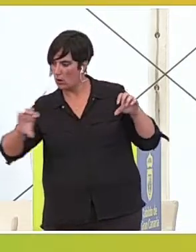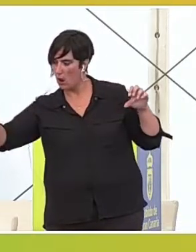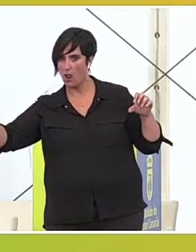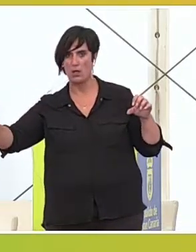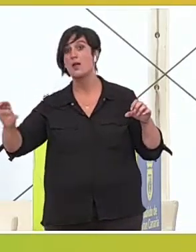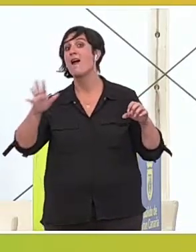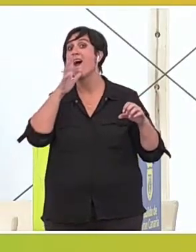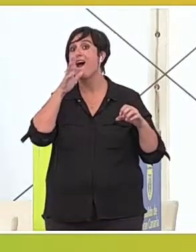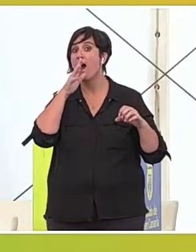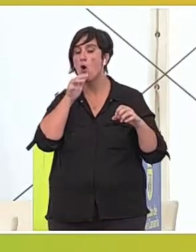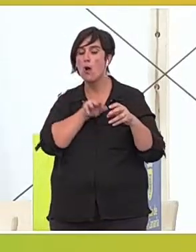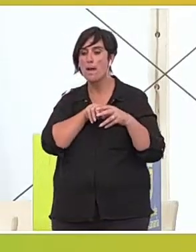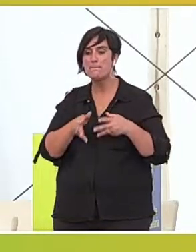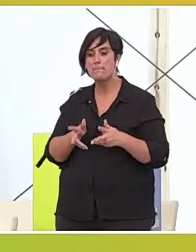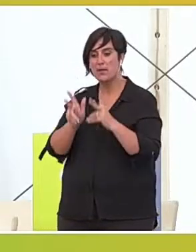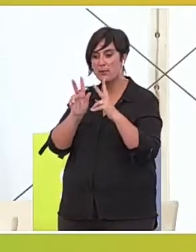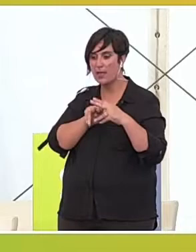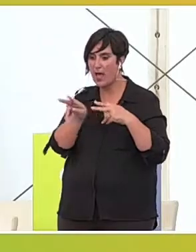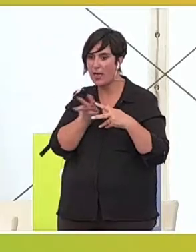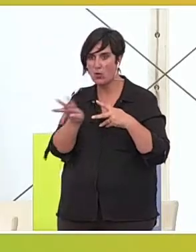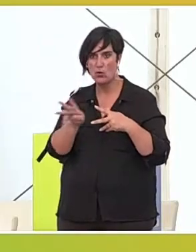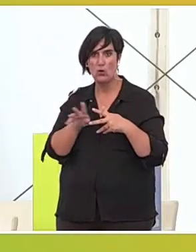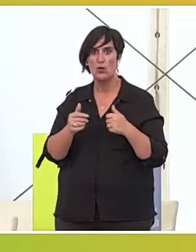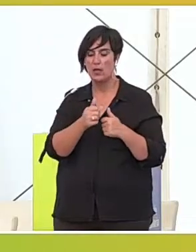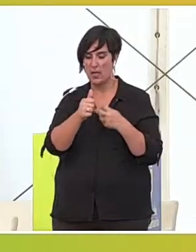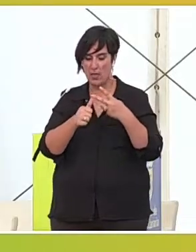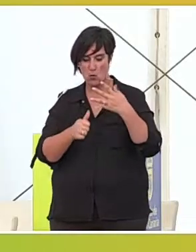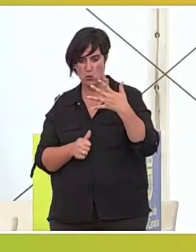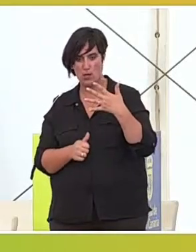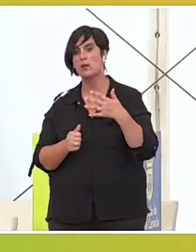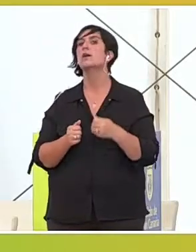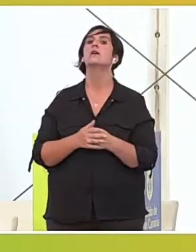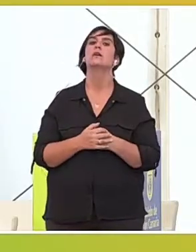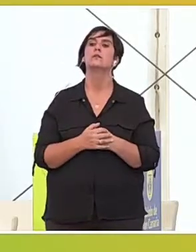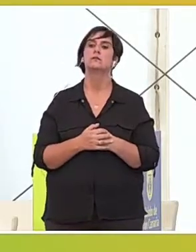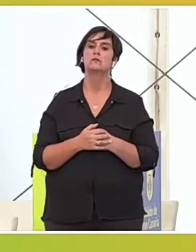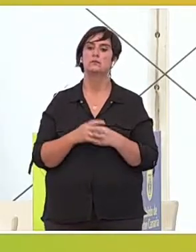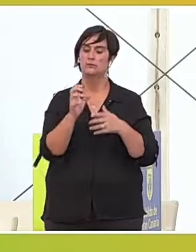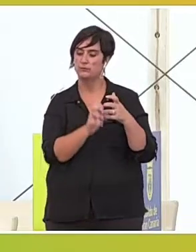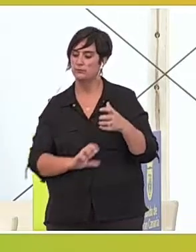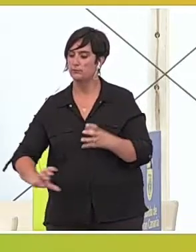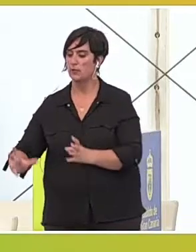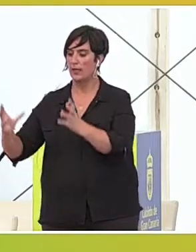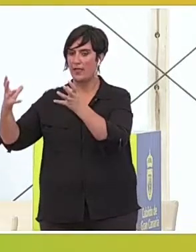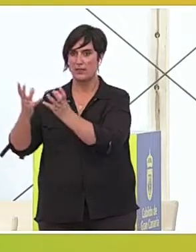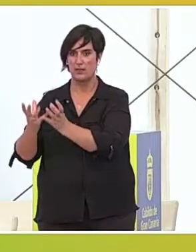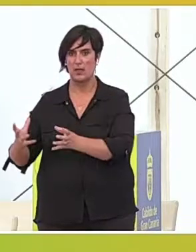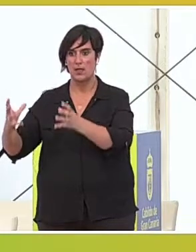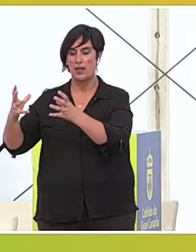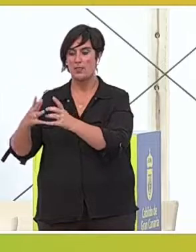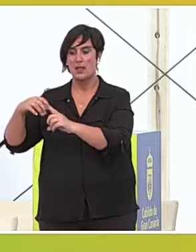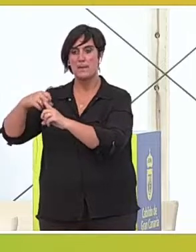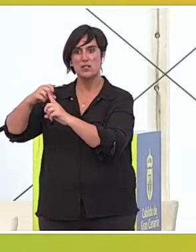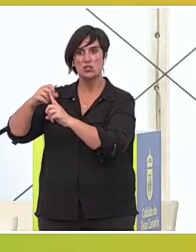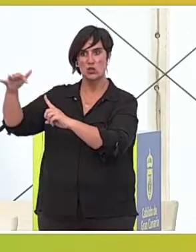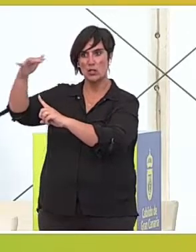El agua permeado de cada una iría a esta cántara, que esta cántara estaría a presión